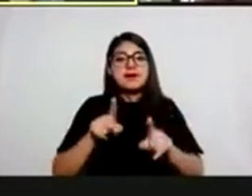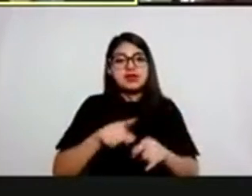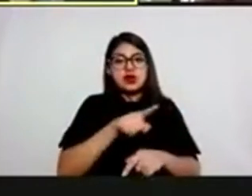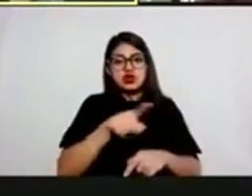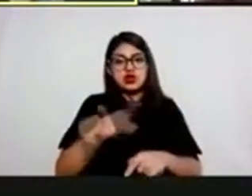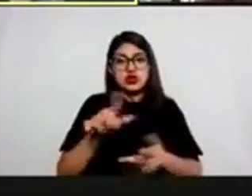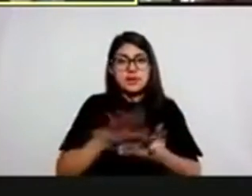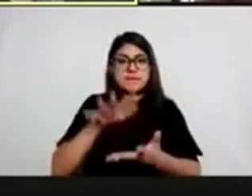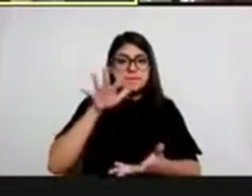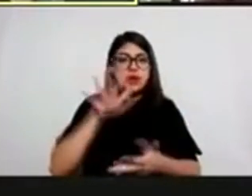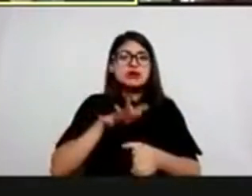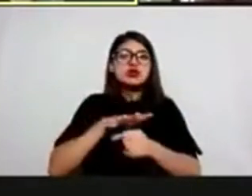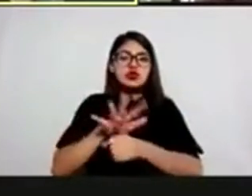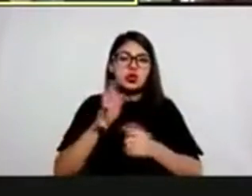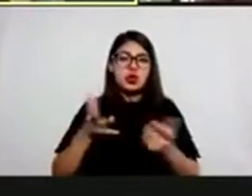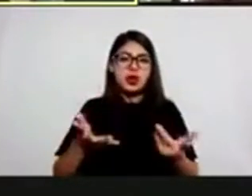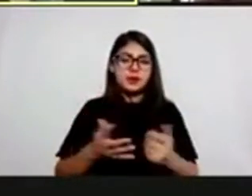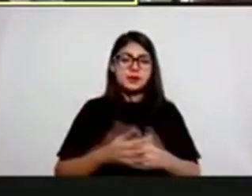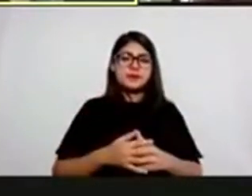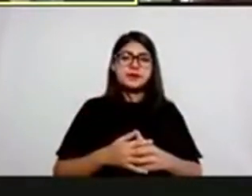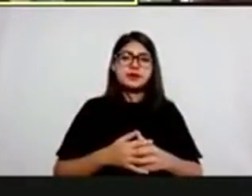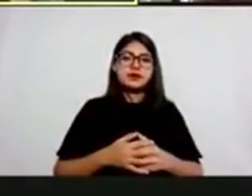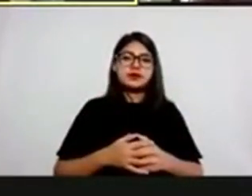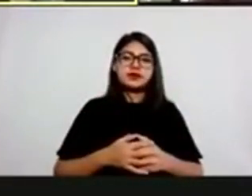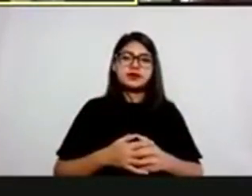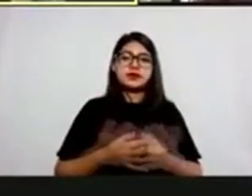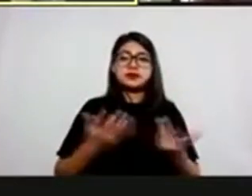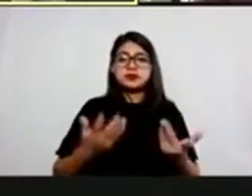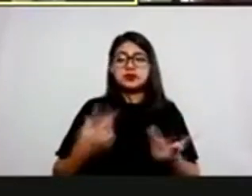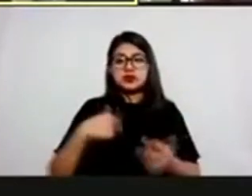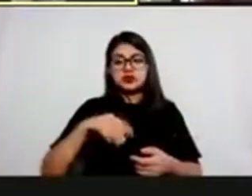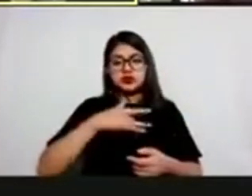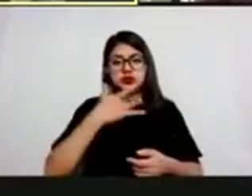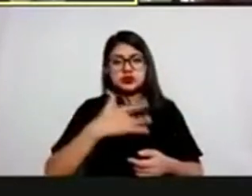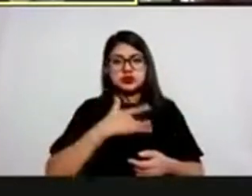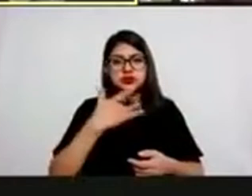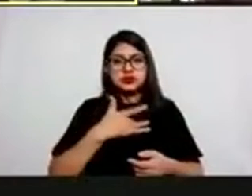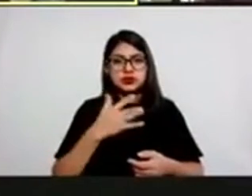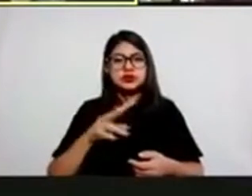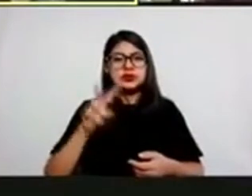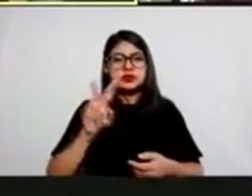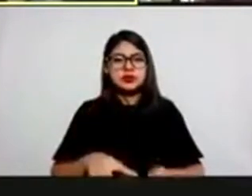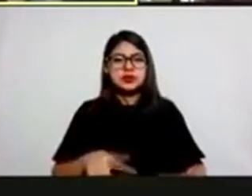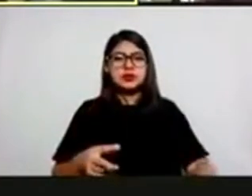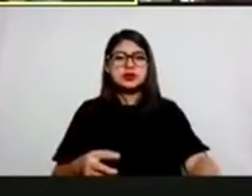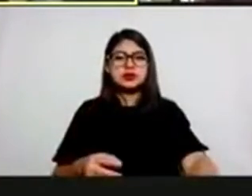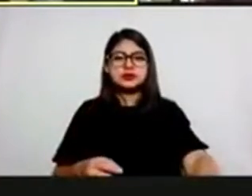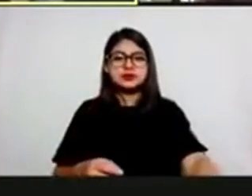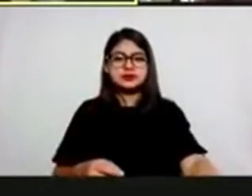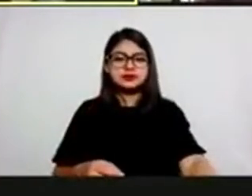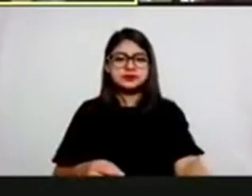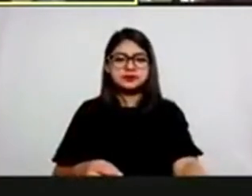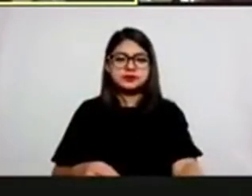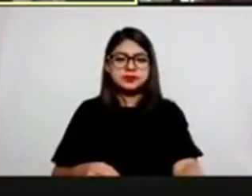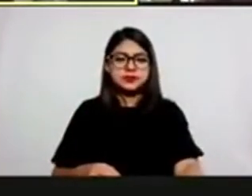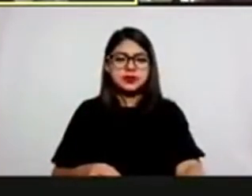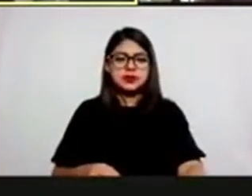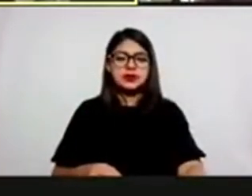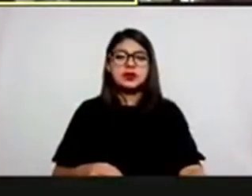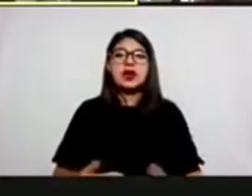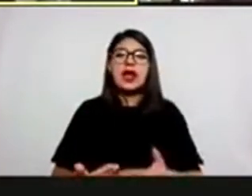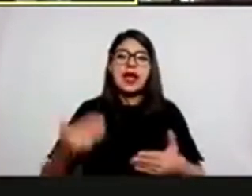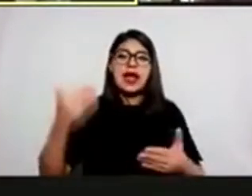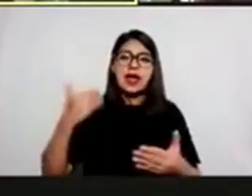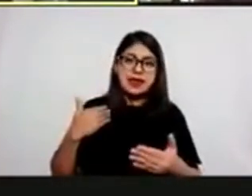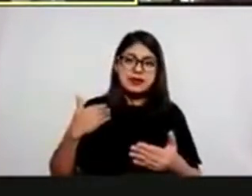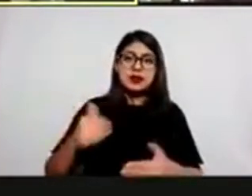al respecto, ¿no? Me parece que, como se ha venido manejando en anteriores ocasiones, el